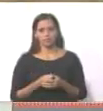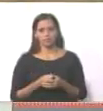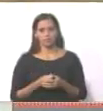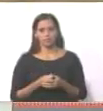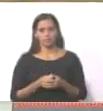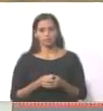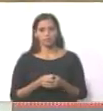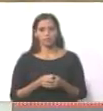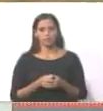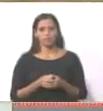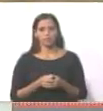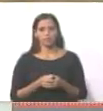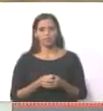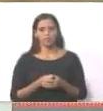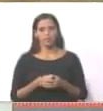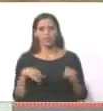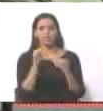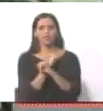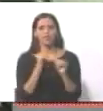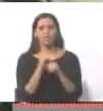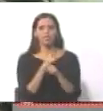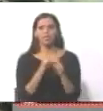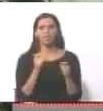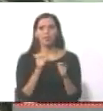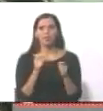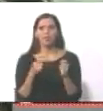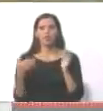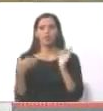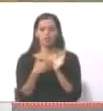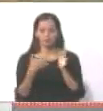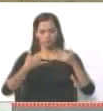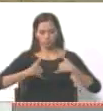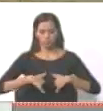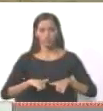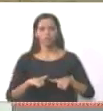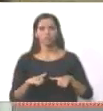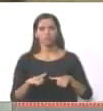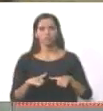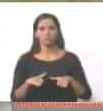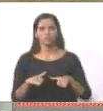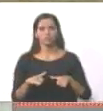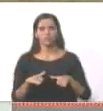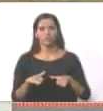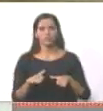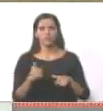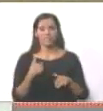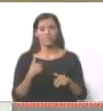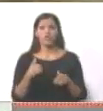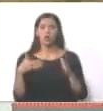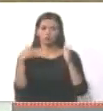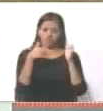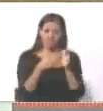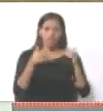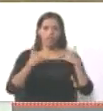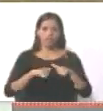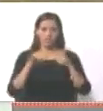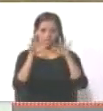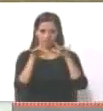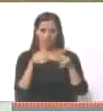Marco, ¿eh? Y al final terminan metiéndose con nuestros hijos. Si yo me meto con los hijos de los que escribieron